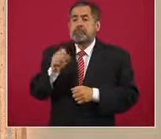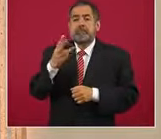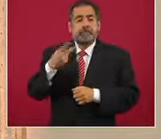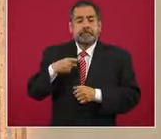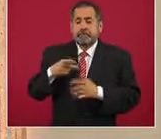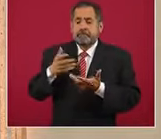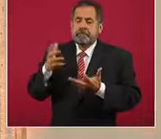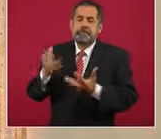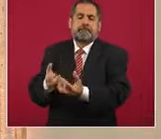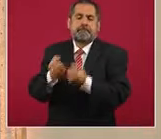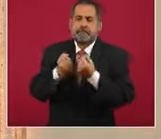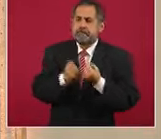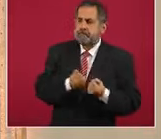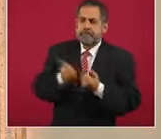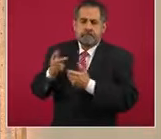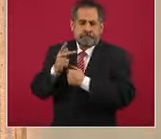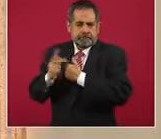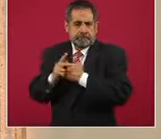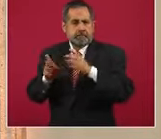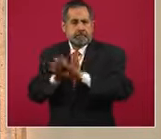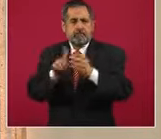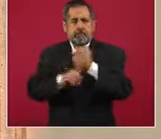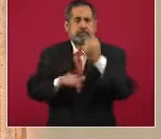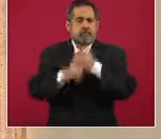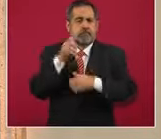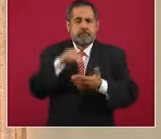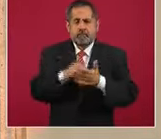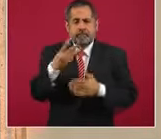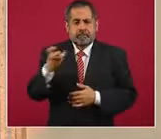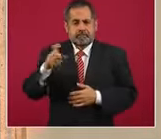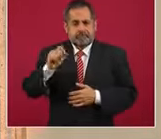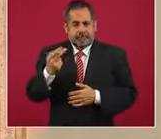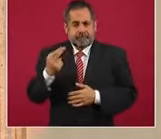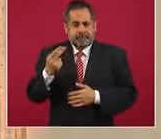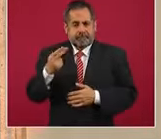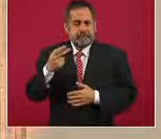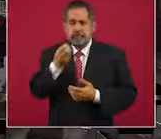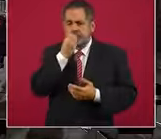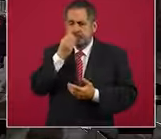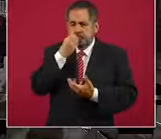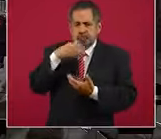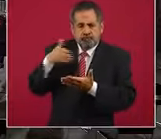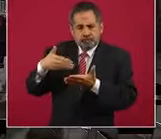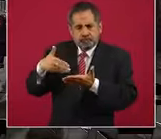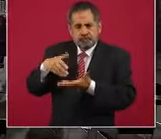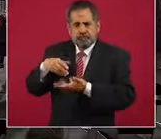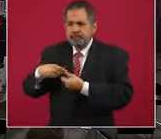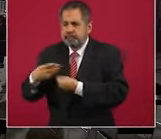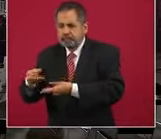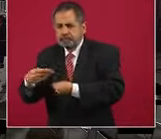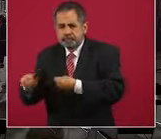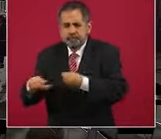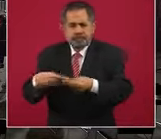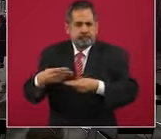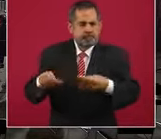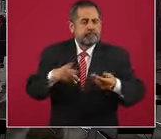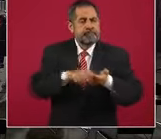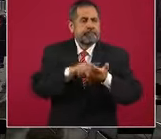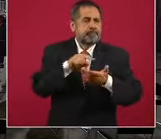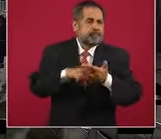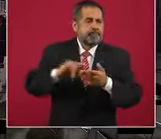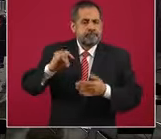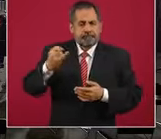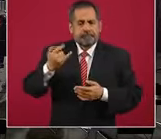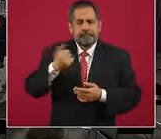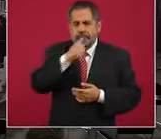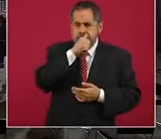y también en este mes se han distribuido 12.325 raciones alimenticias en lo que es en Tijuana y